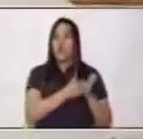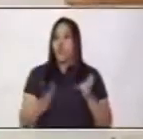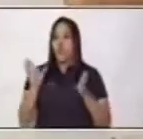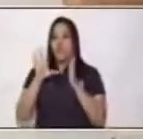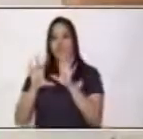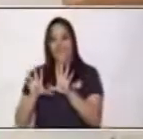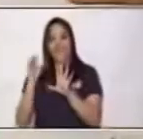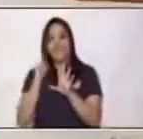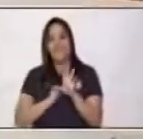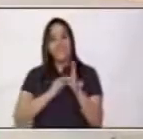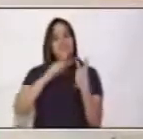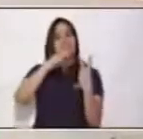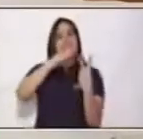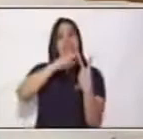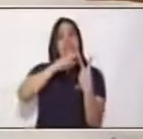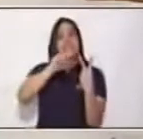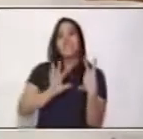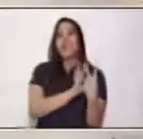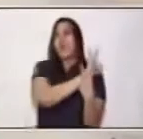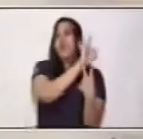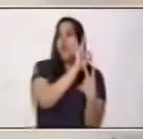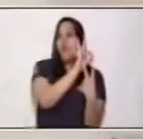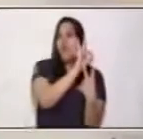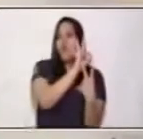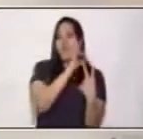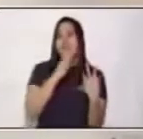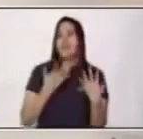cúbica de